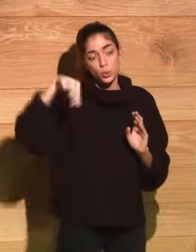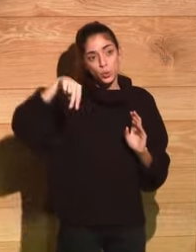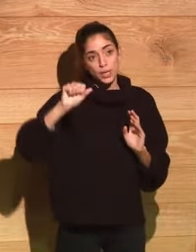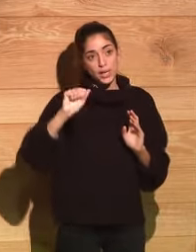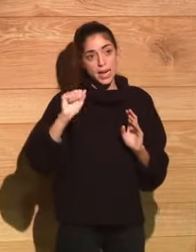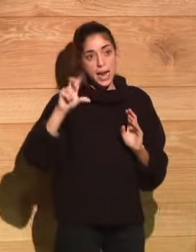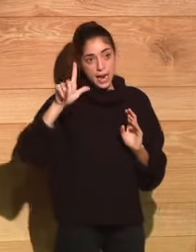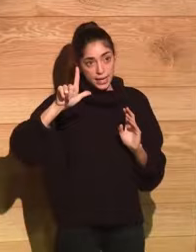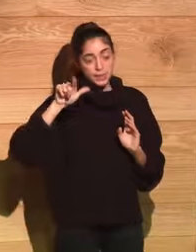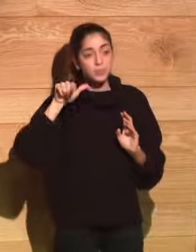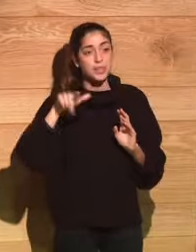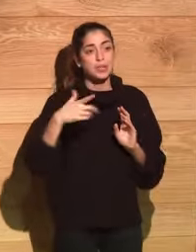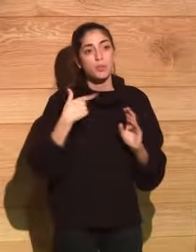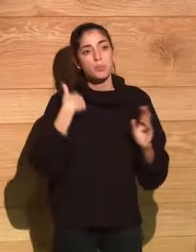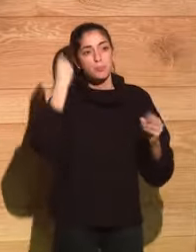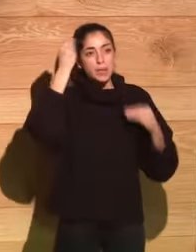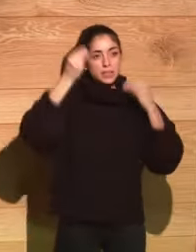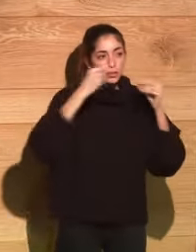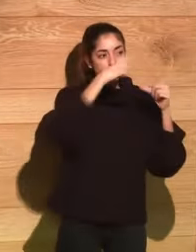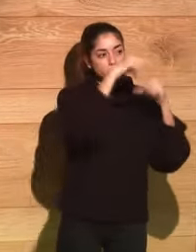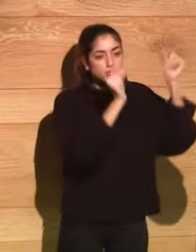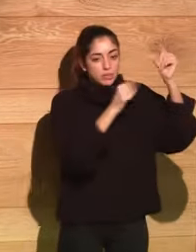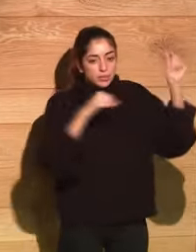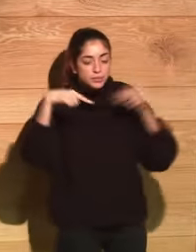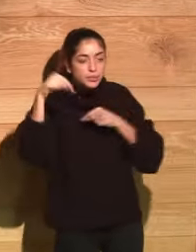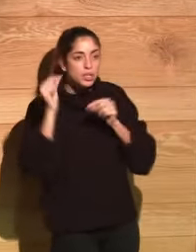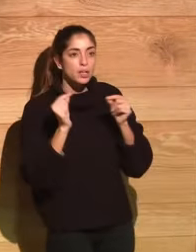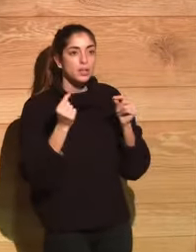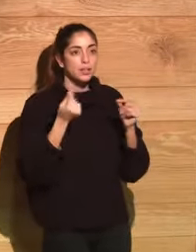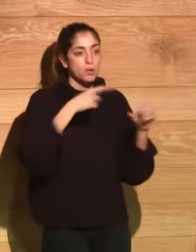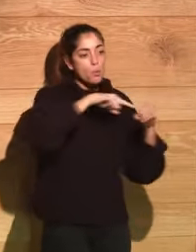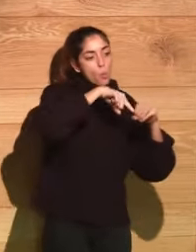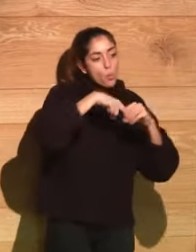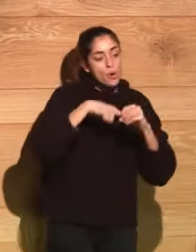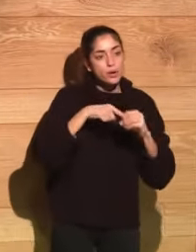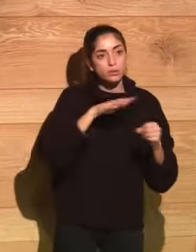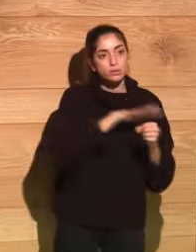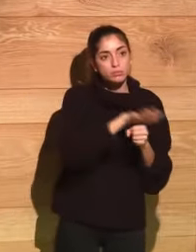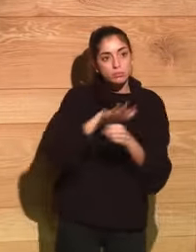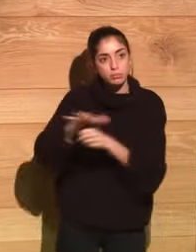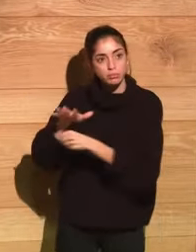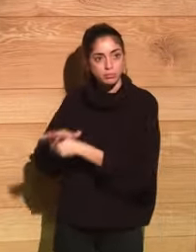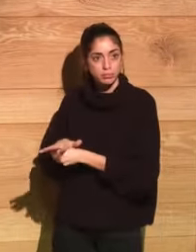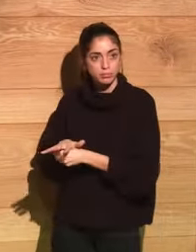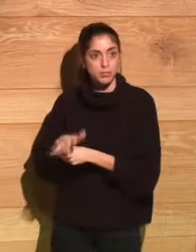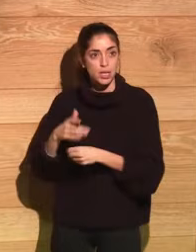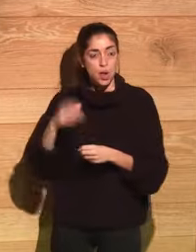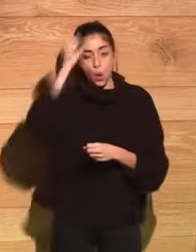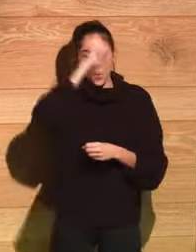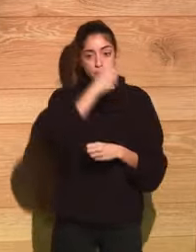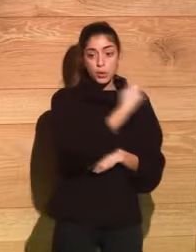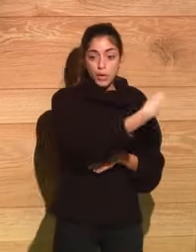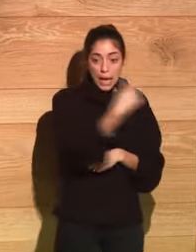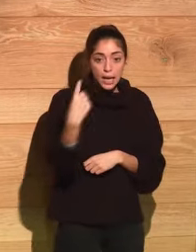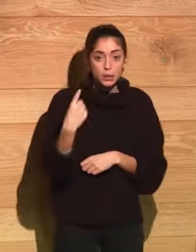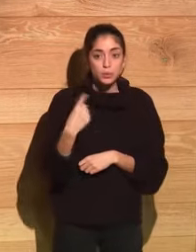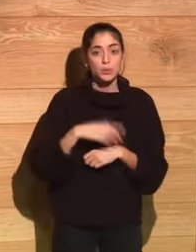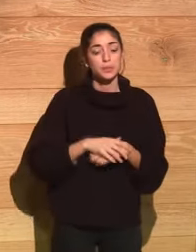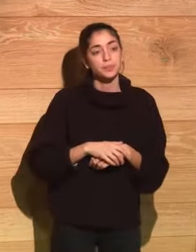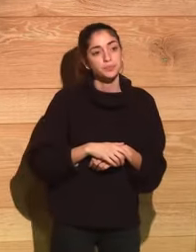el texto también son como estrellas, ¿no?, y ella va llenando esos huecos, esos vacíos con sus opiniones y su abundante